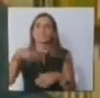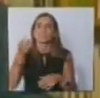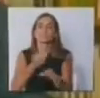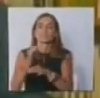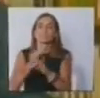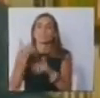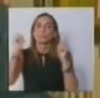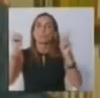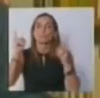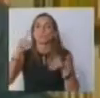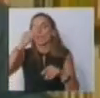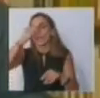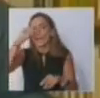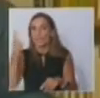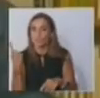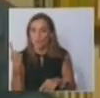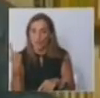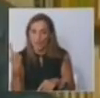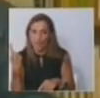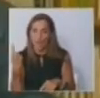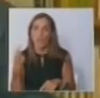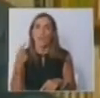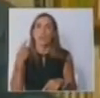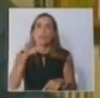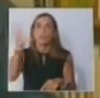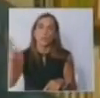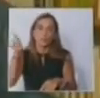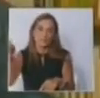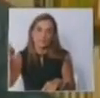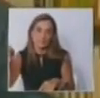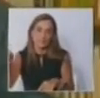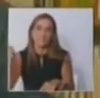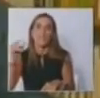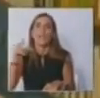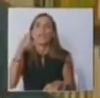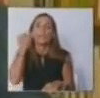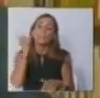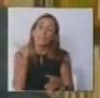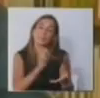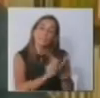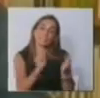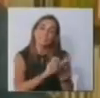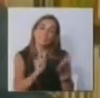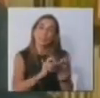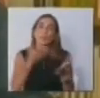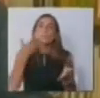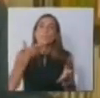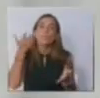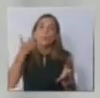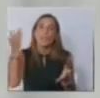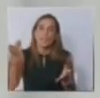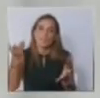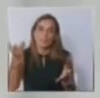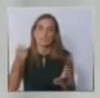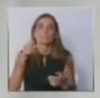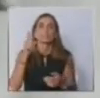Nacional de la provincia de Buenos Aires. Cortázar publicó su primera colección de poemas, Presencia, bajo el seudónimo de Julio